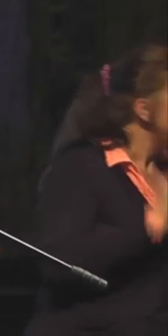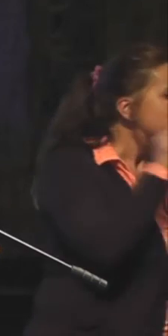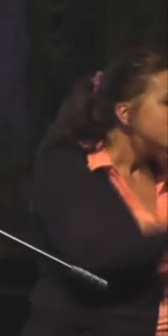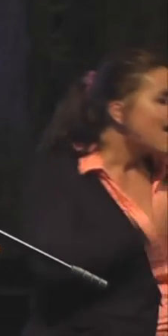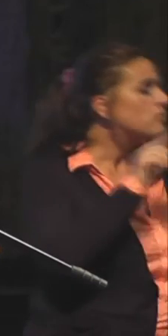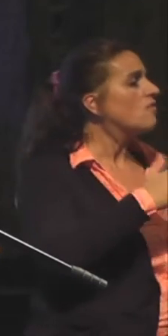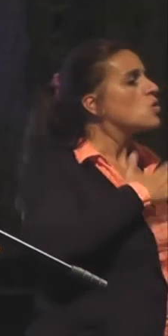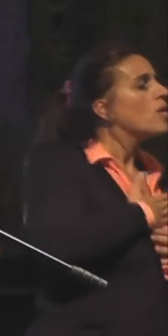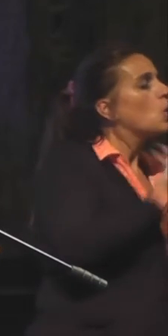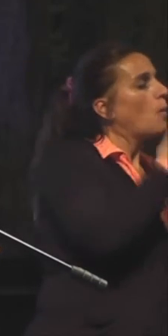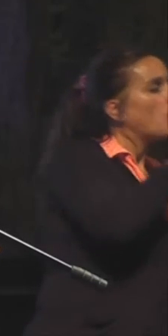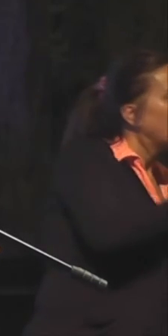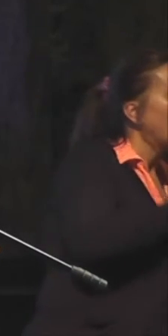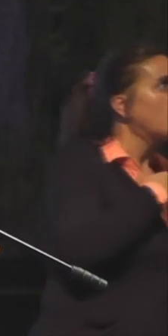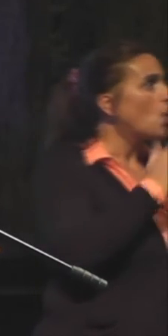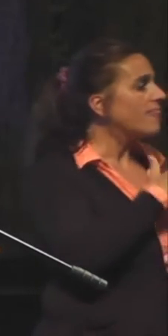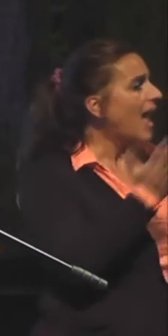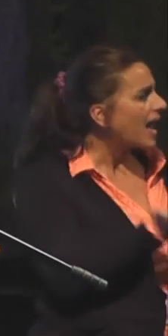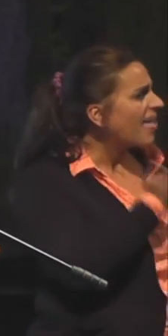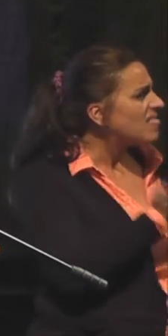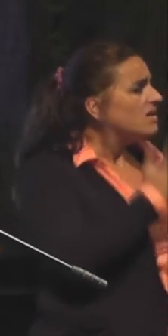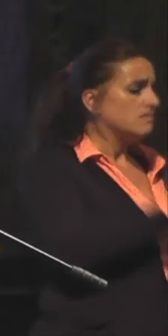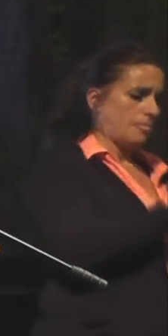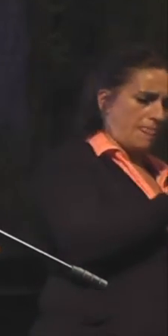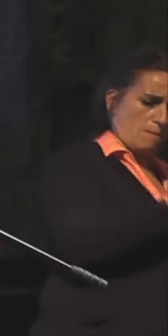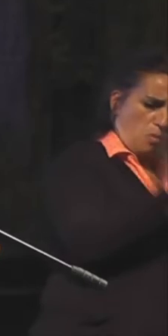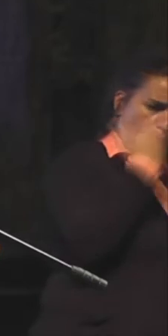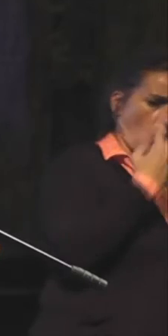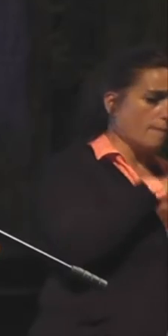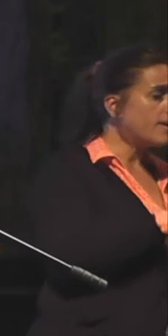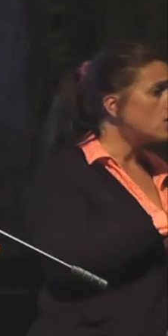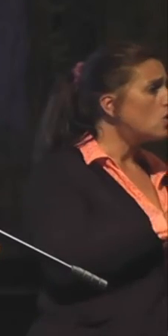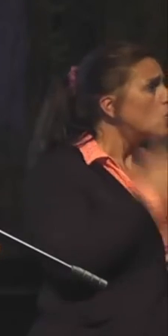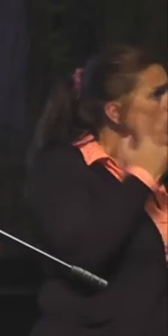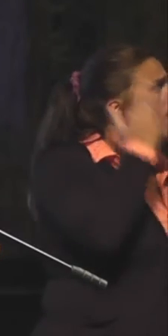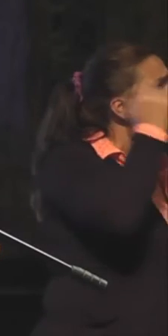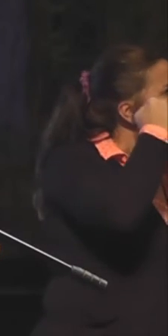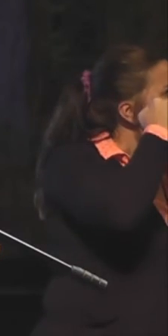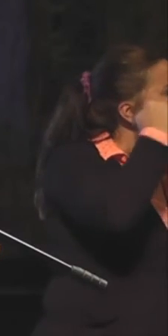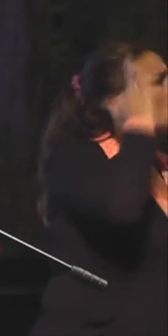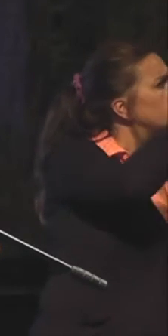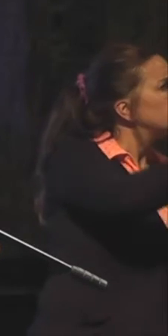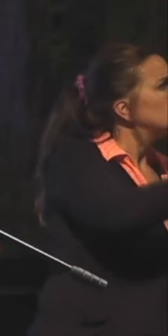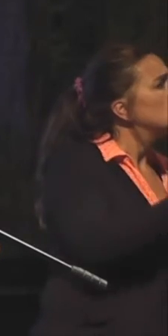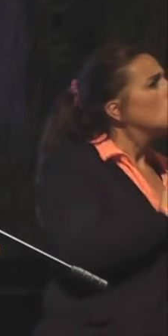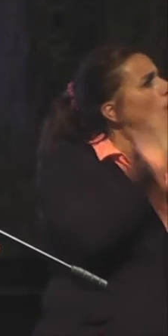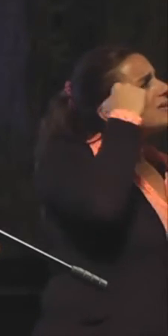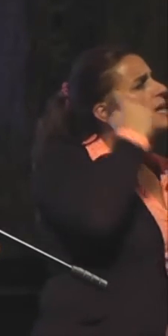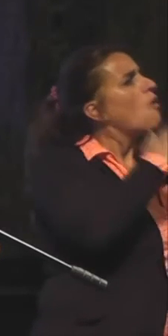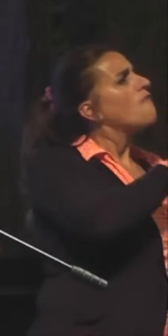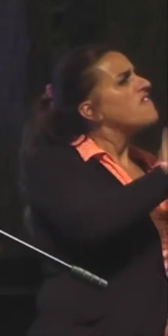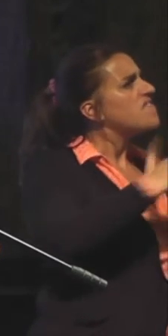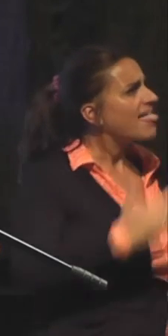nuestra agenda de lo que pasó hace poco pero sobre todo nuestros desvelos futuros cuando hablamos de la vivienda digna